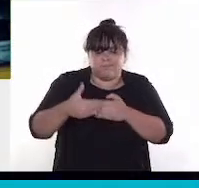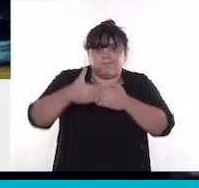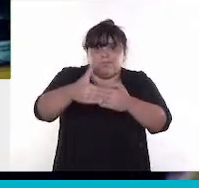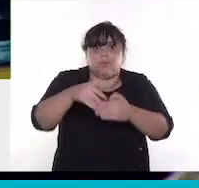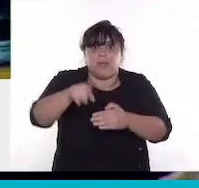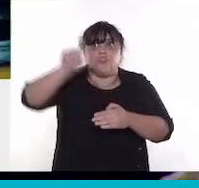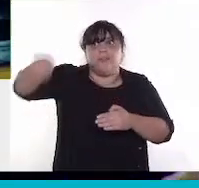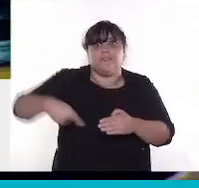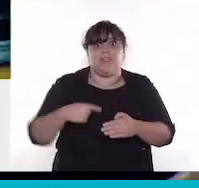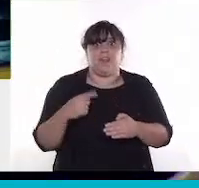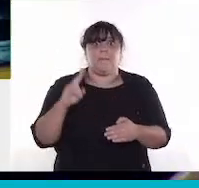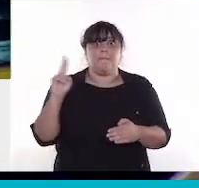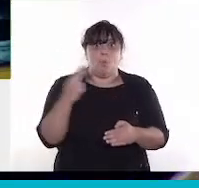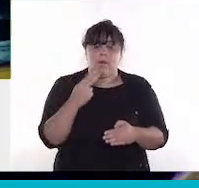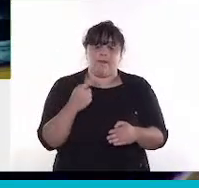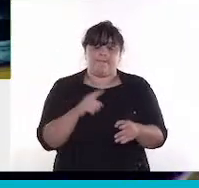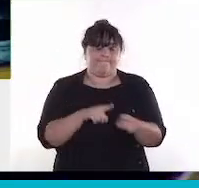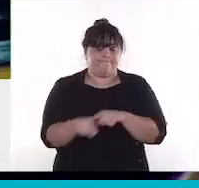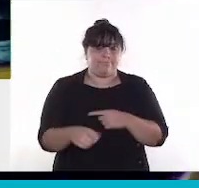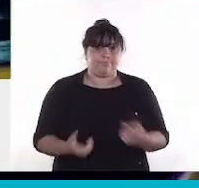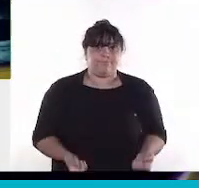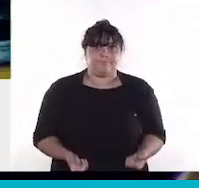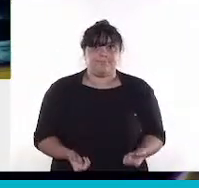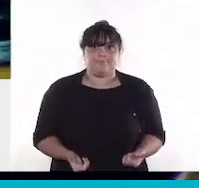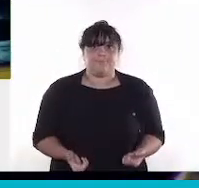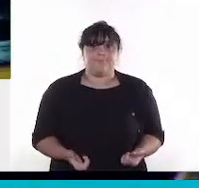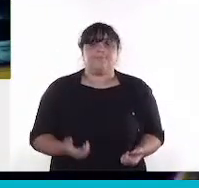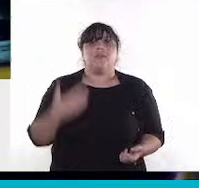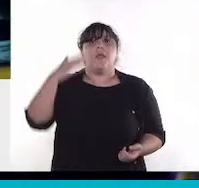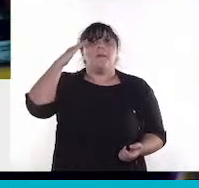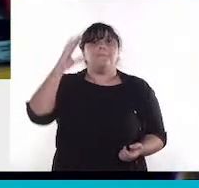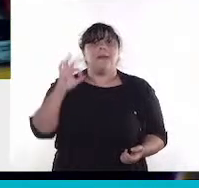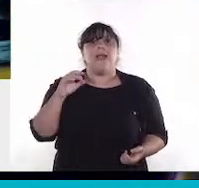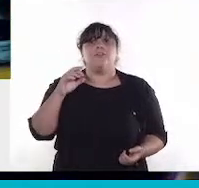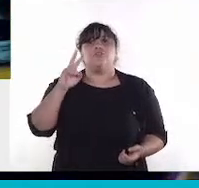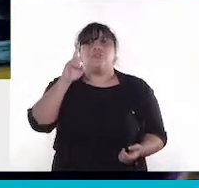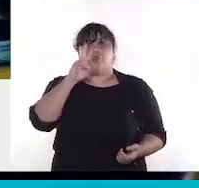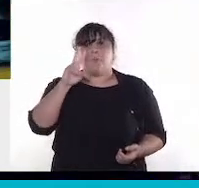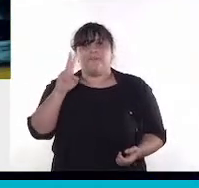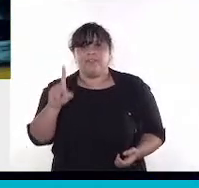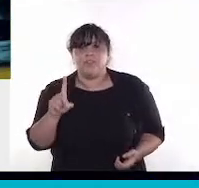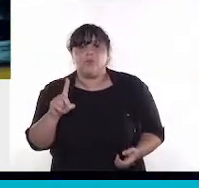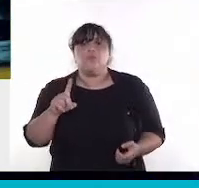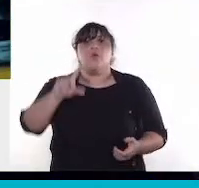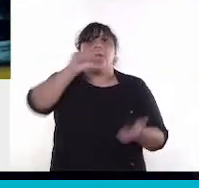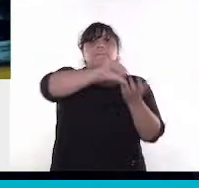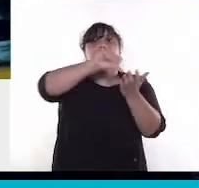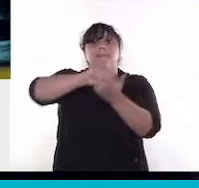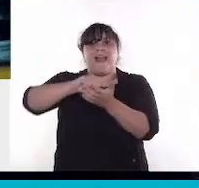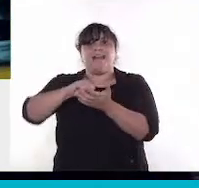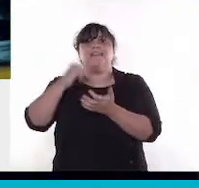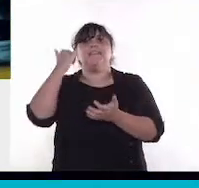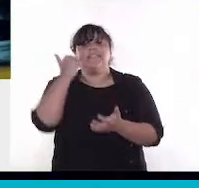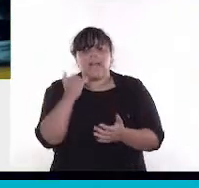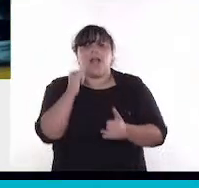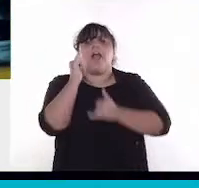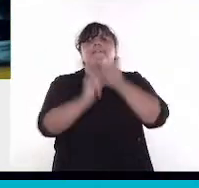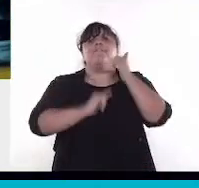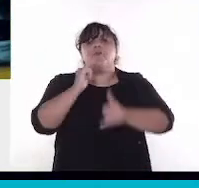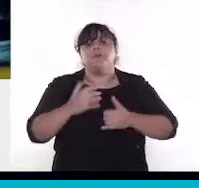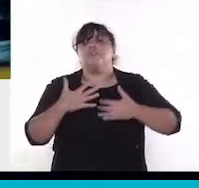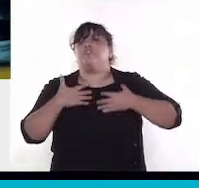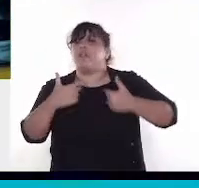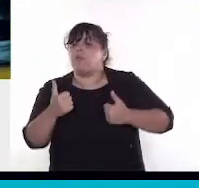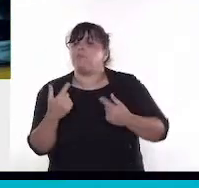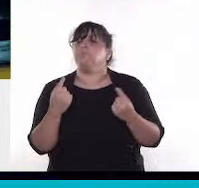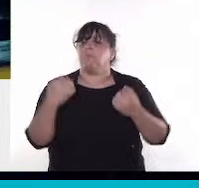Ese nivel de atraso. Para marzo de 2021, los países que sí habían recogido información sanitaria pública de